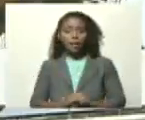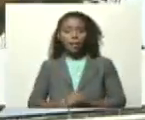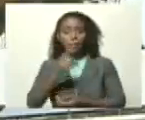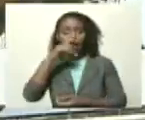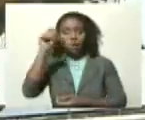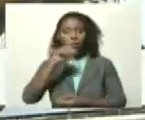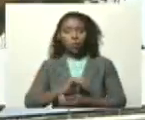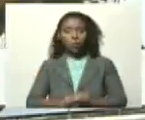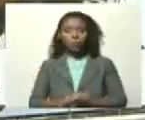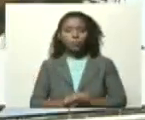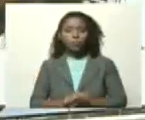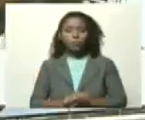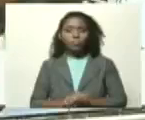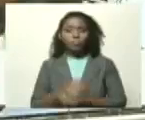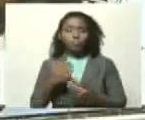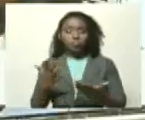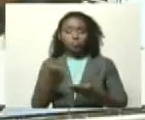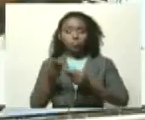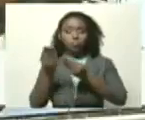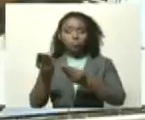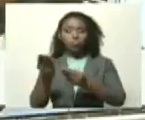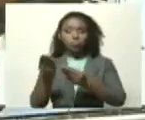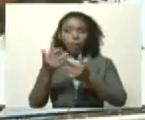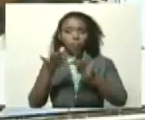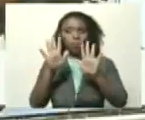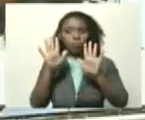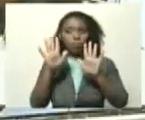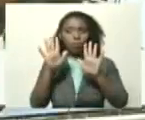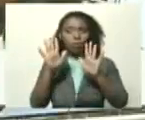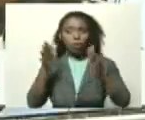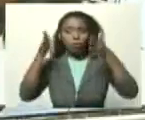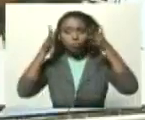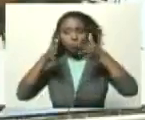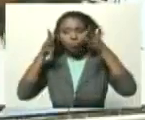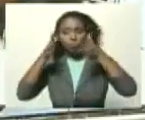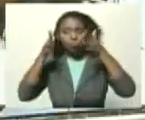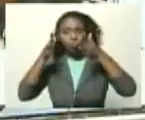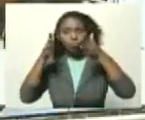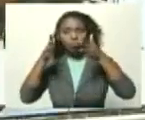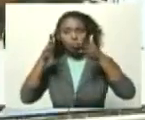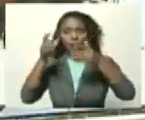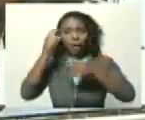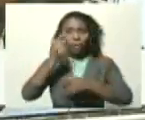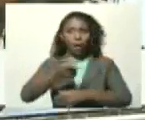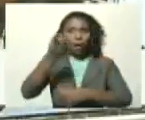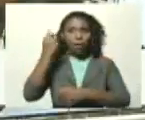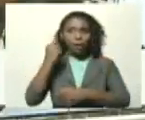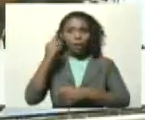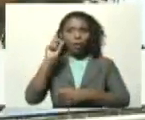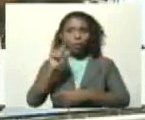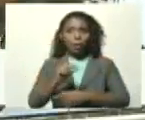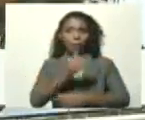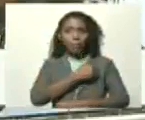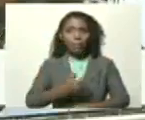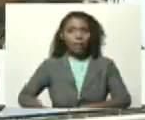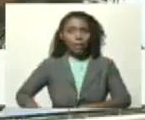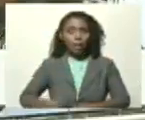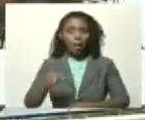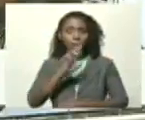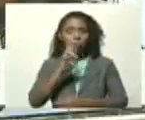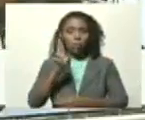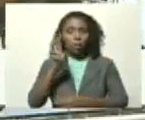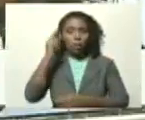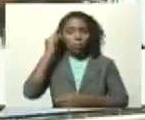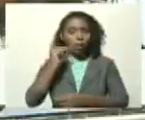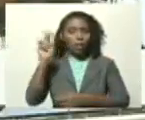Nicolás Maduro Moros, y ha dado, por supuesto, sus recomendaciones. El día de ayer también el presidente de la República Bolivariana